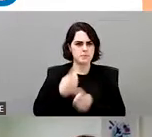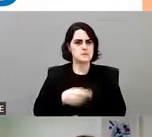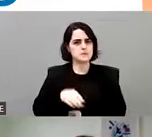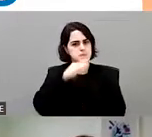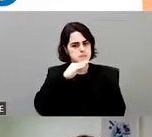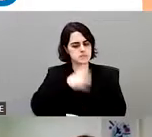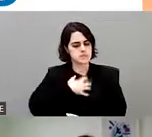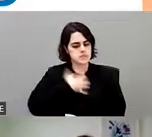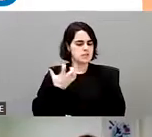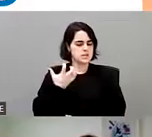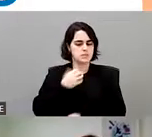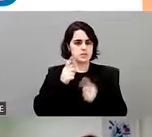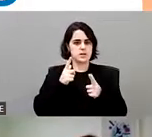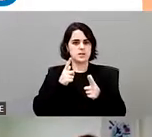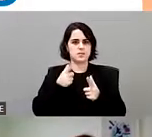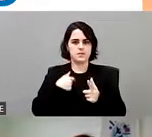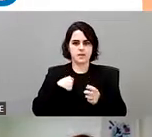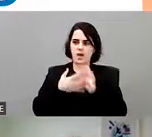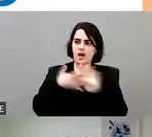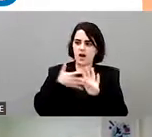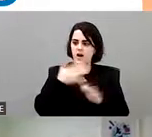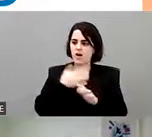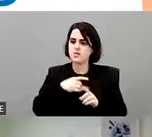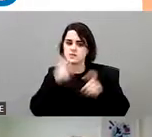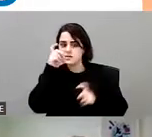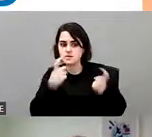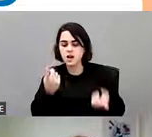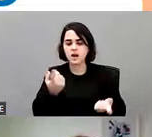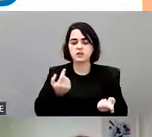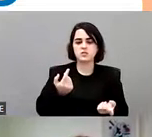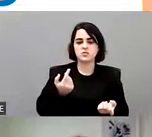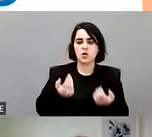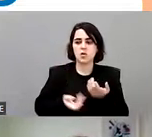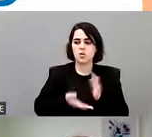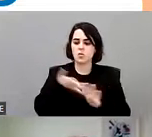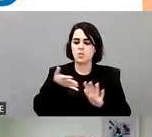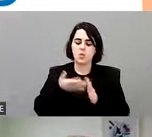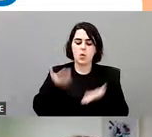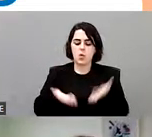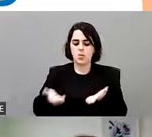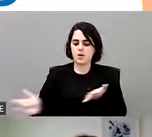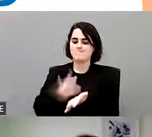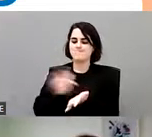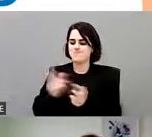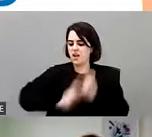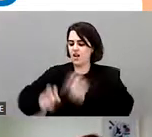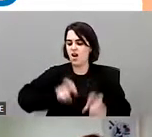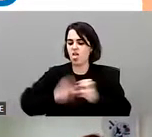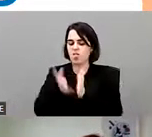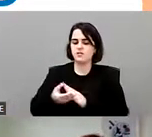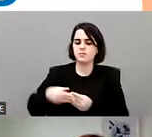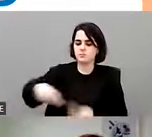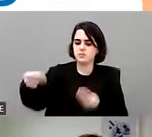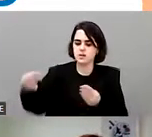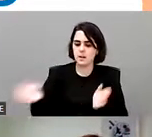porque claro, se daba cuenta que ella era más rápida haciéndote el gesto que teniendo que buscar el pictograma, ponerlo en el